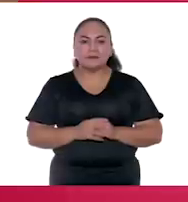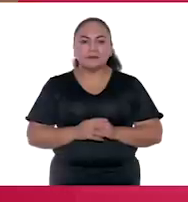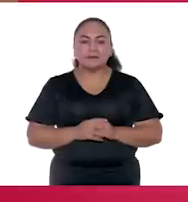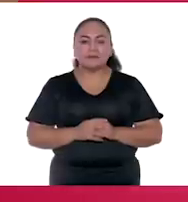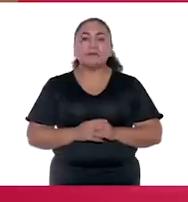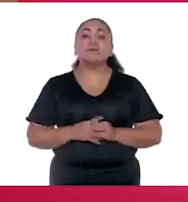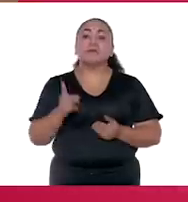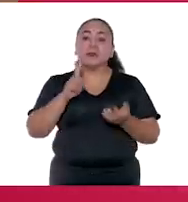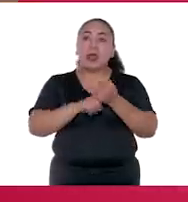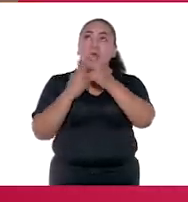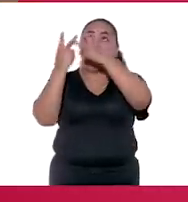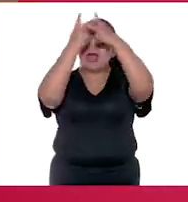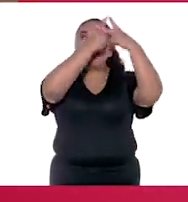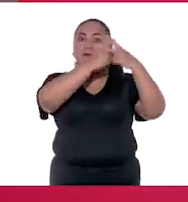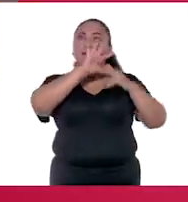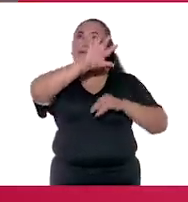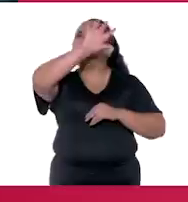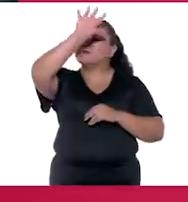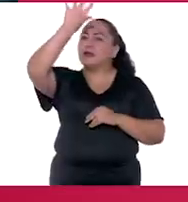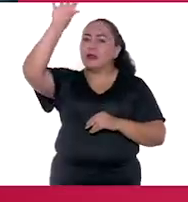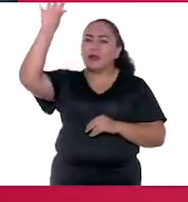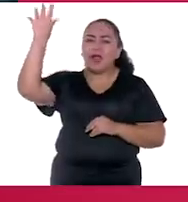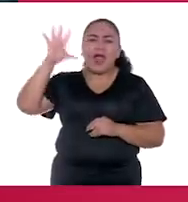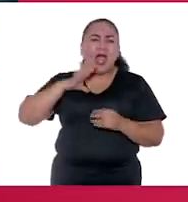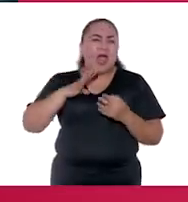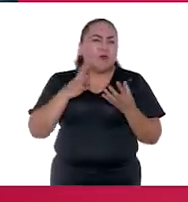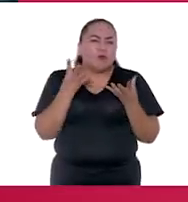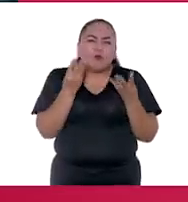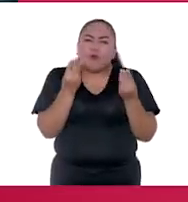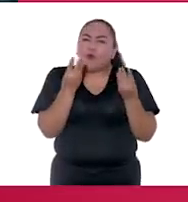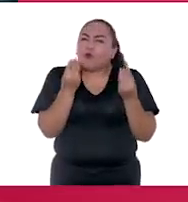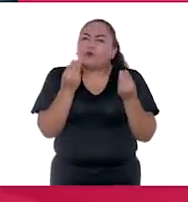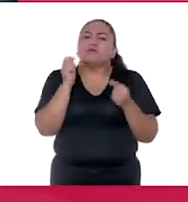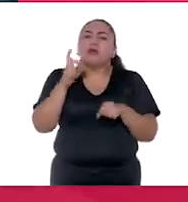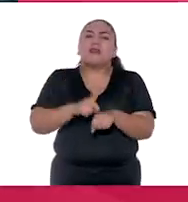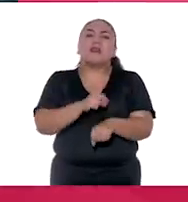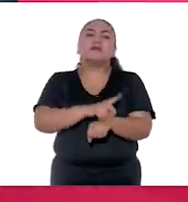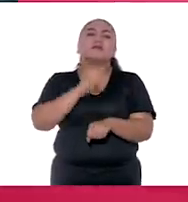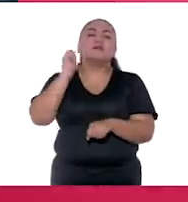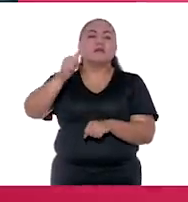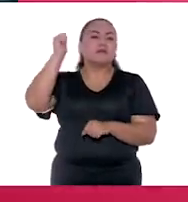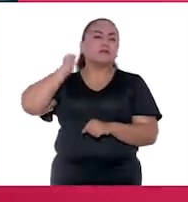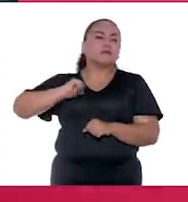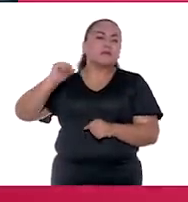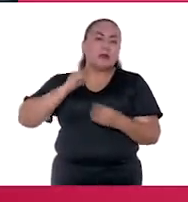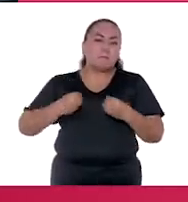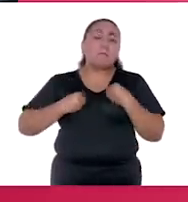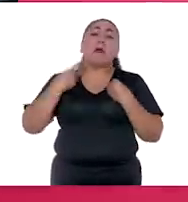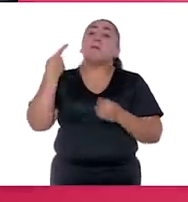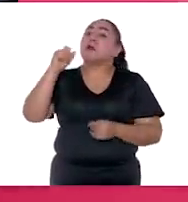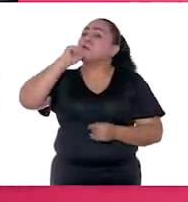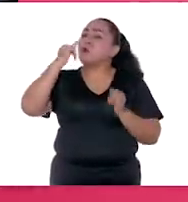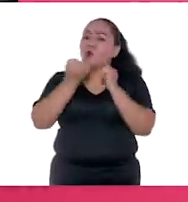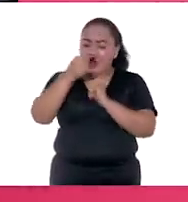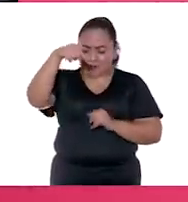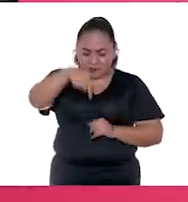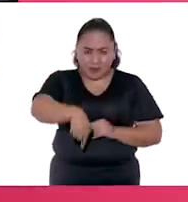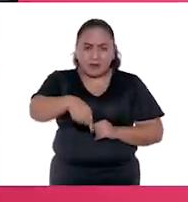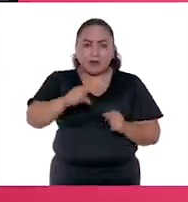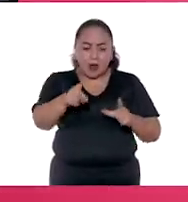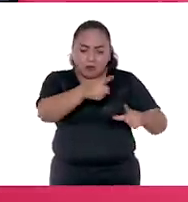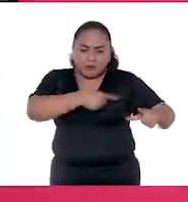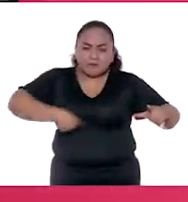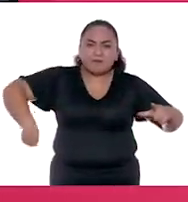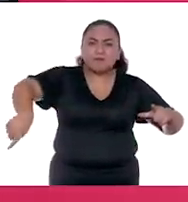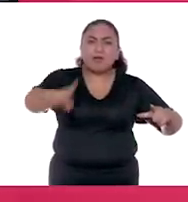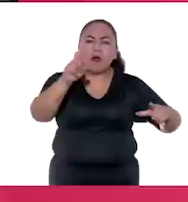En los astros, allá se encuentran muchas respuestas al origen de la vida, pero también aquí, en estas pozas que dibujan